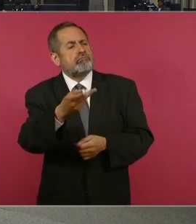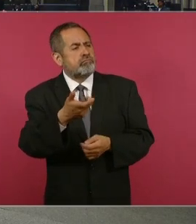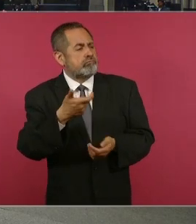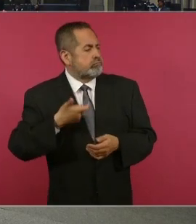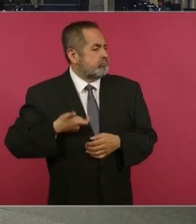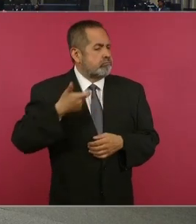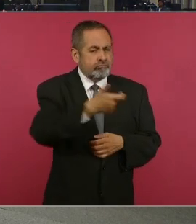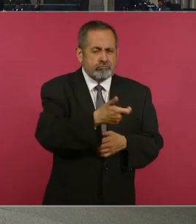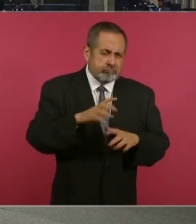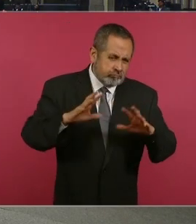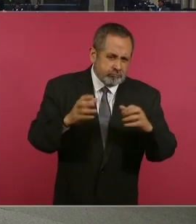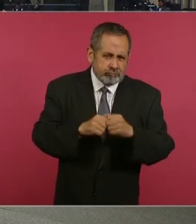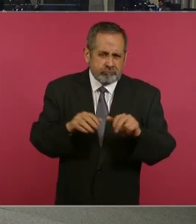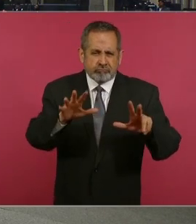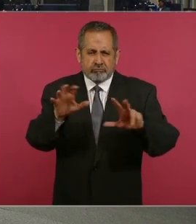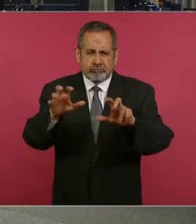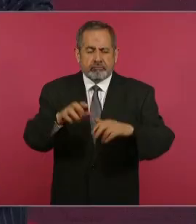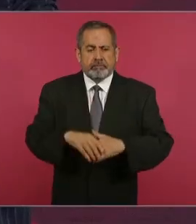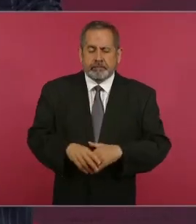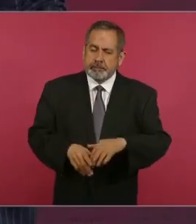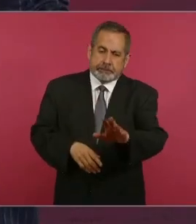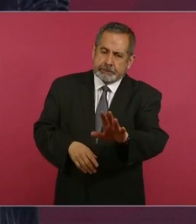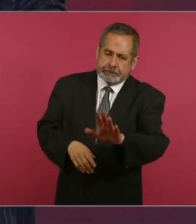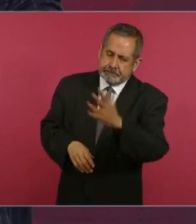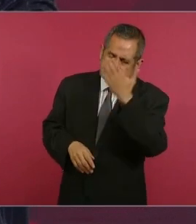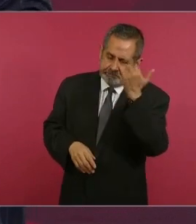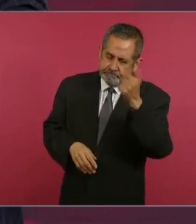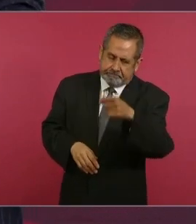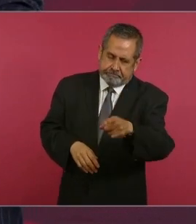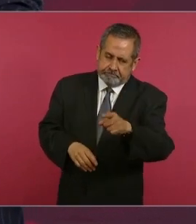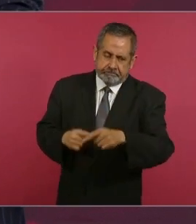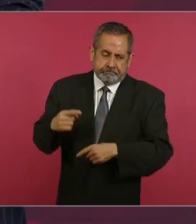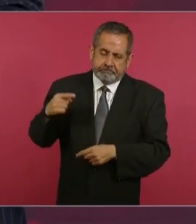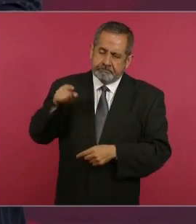¿En alrededor de 800? No, eso lo está viendo